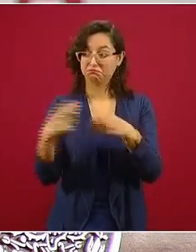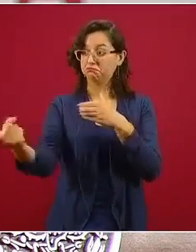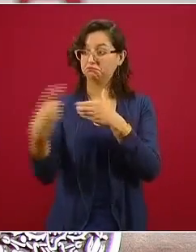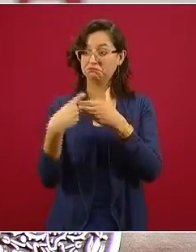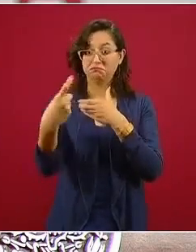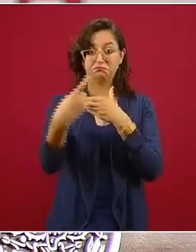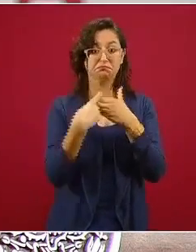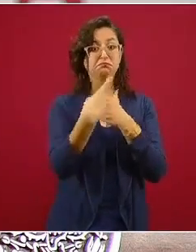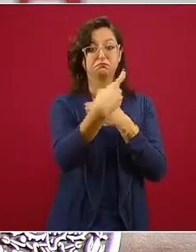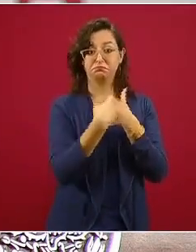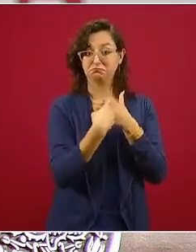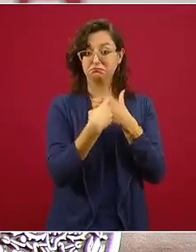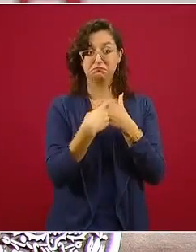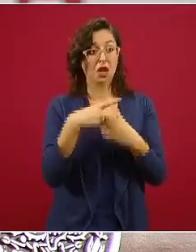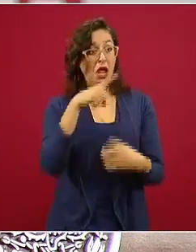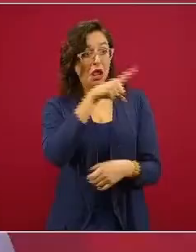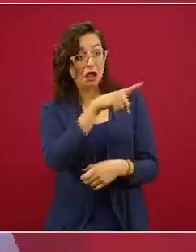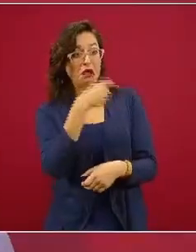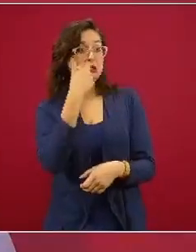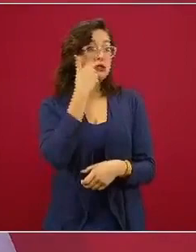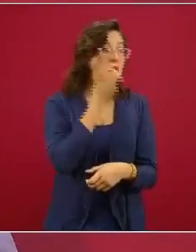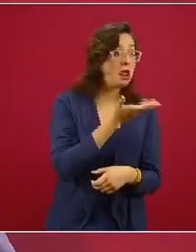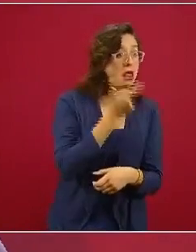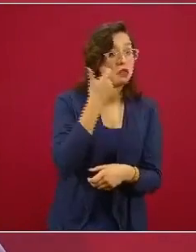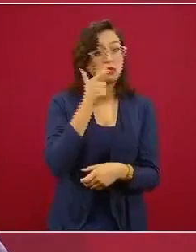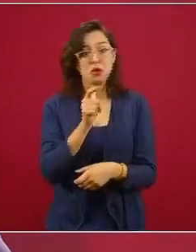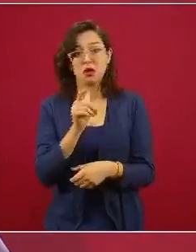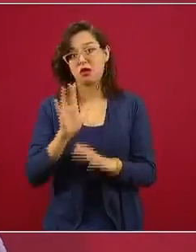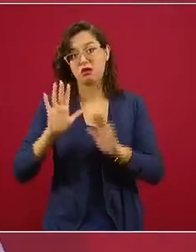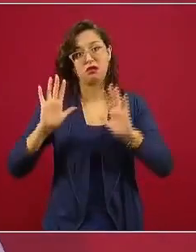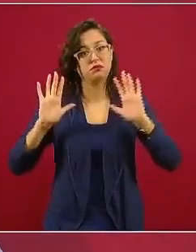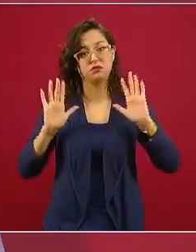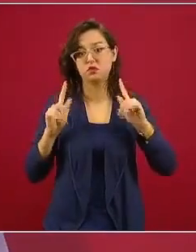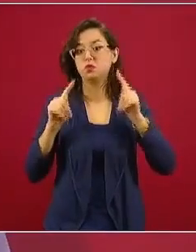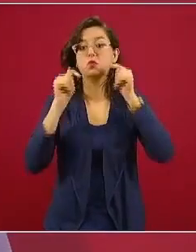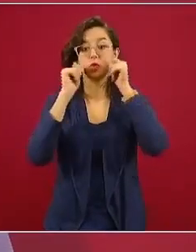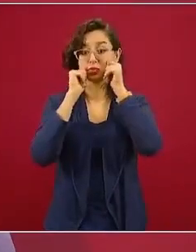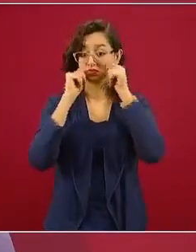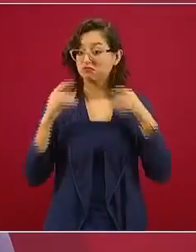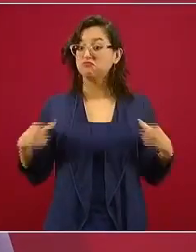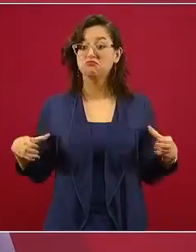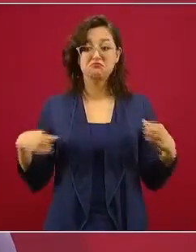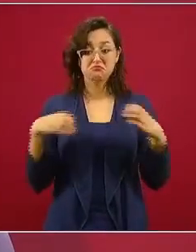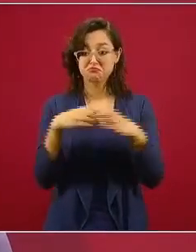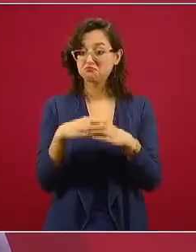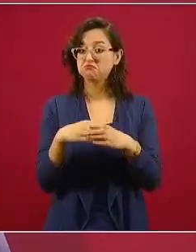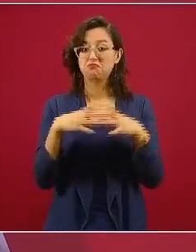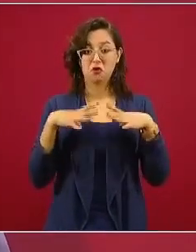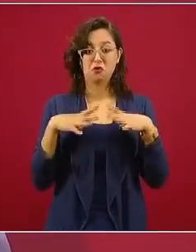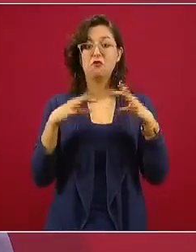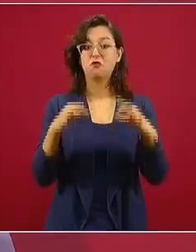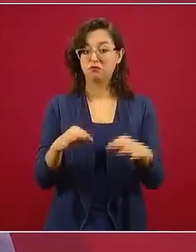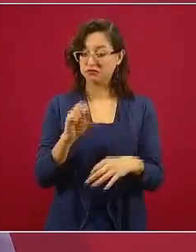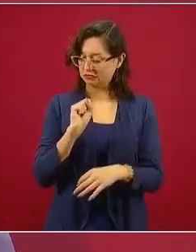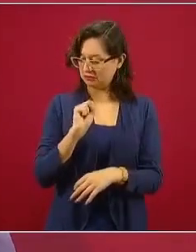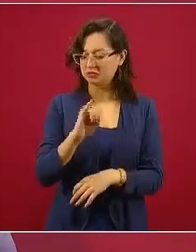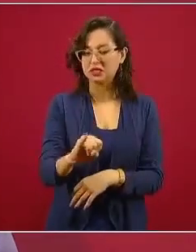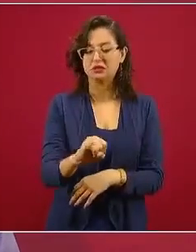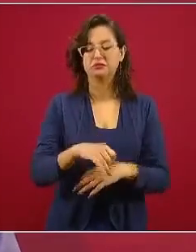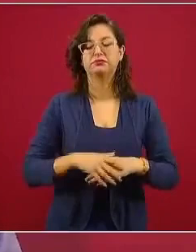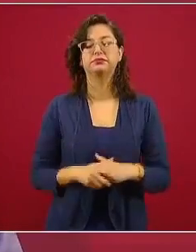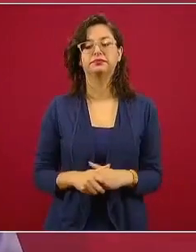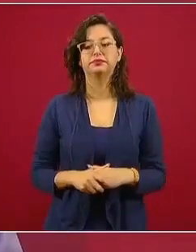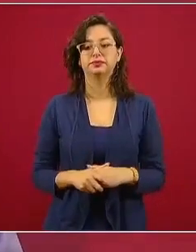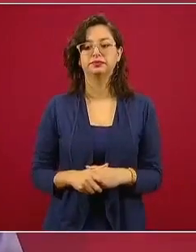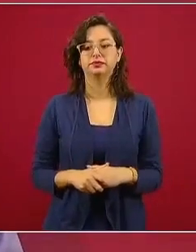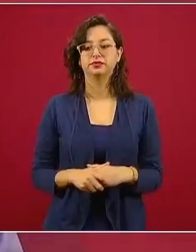independientemente de la voluntad de las partes. Entonces, hay un avance en ese sentido. Y por otra, hay